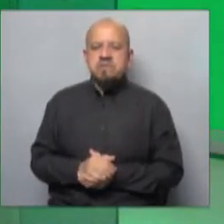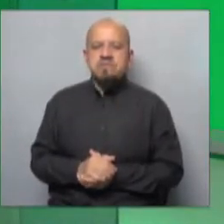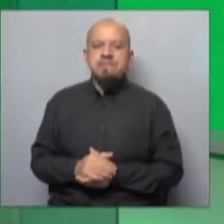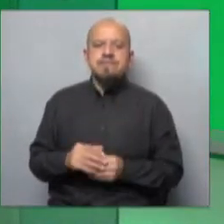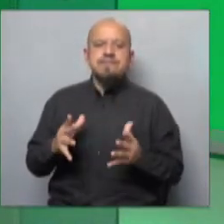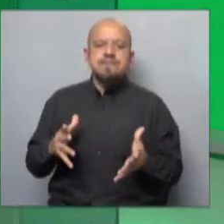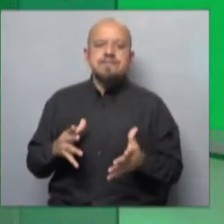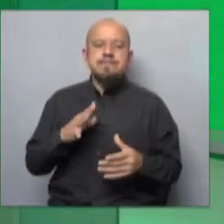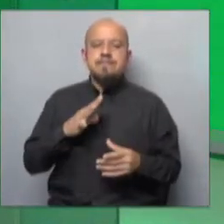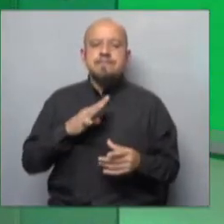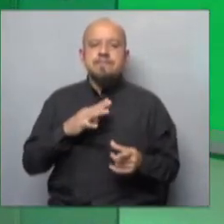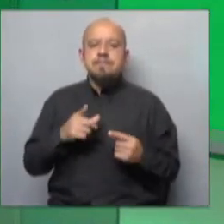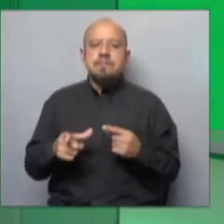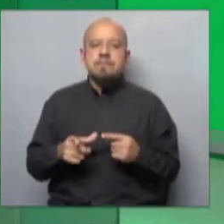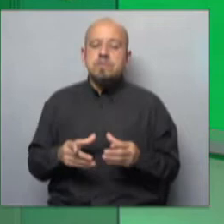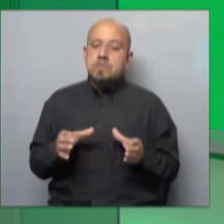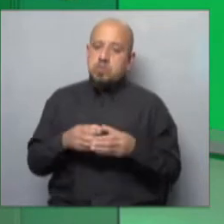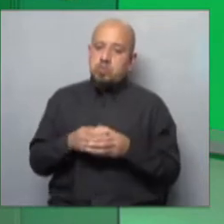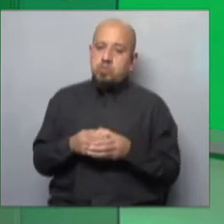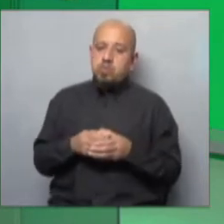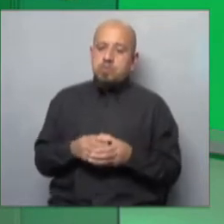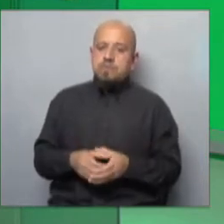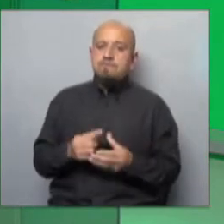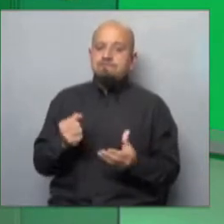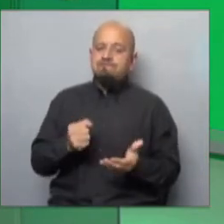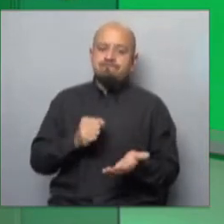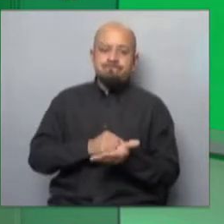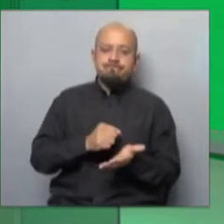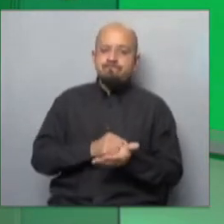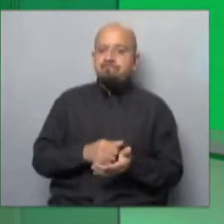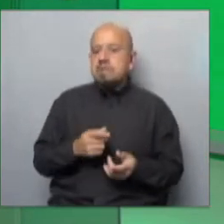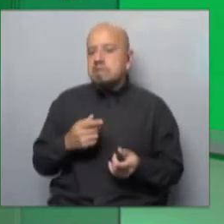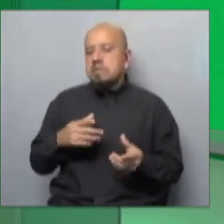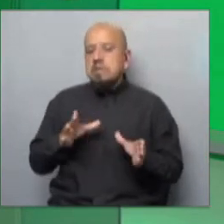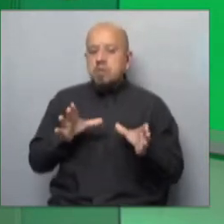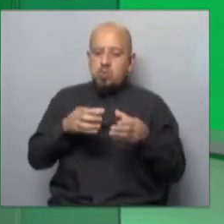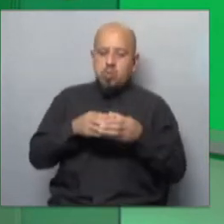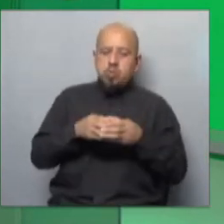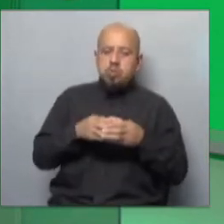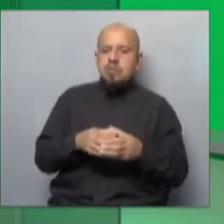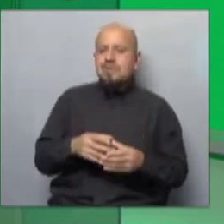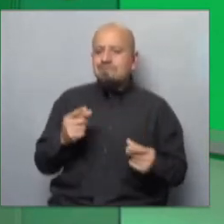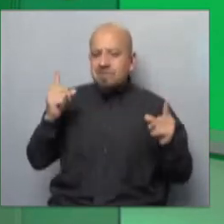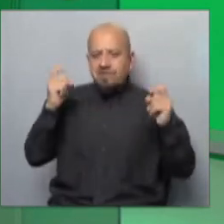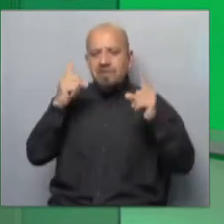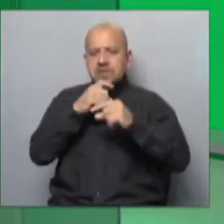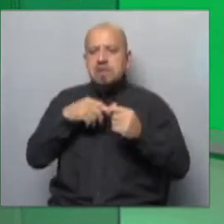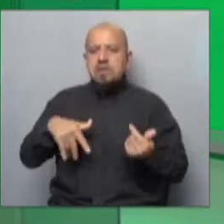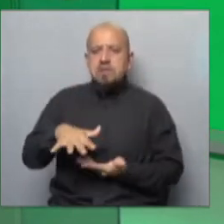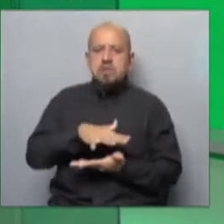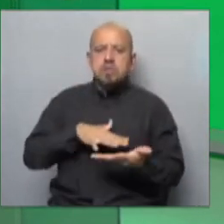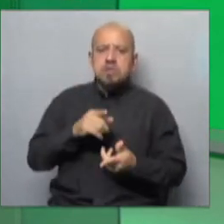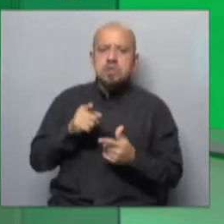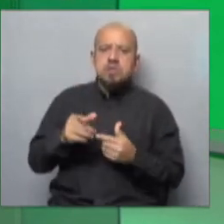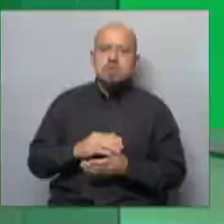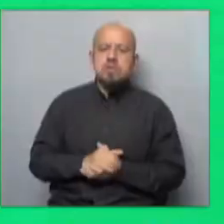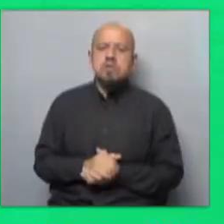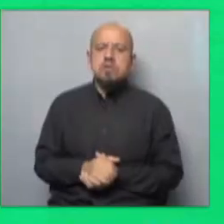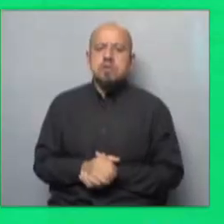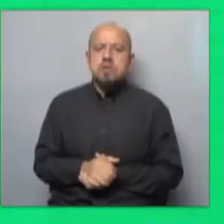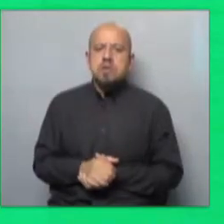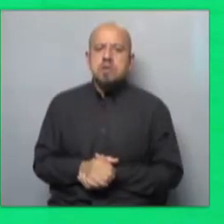marco complejo hay de todos modos un núcleo duro que está en condiciones vulnerables de la población migrante que nos puedes contar a propósito de ese núcleo duro este julio